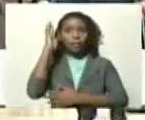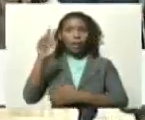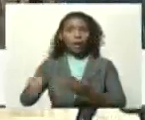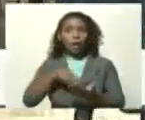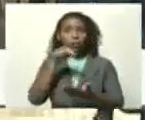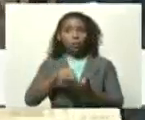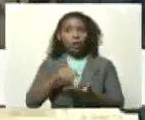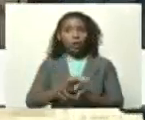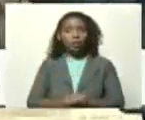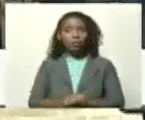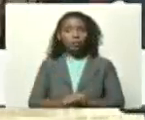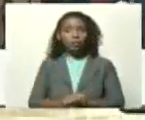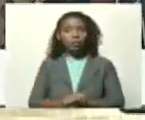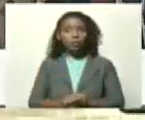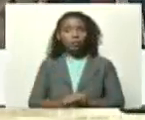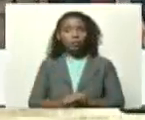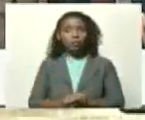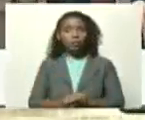Venezolano.